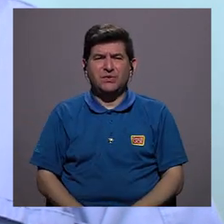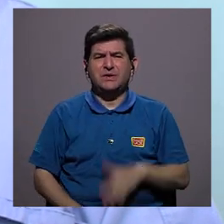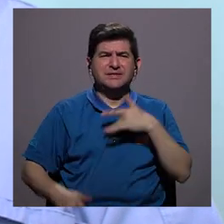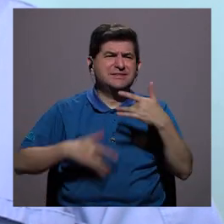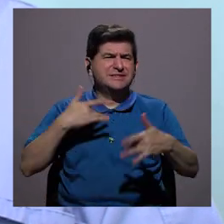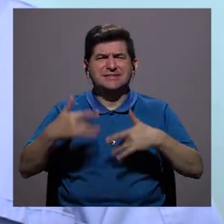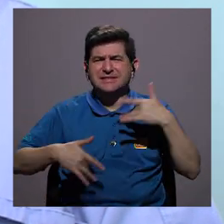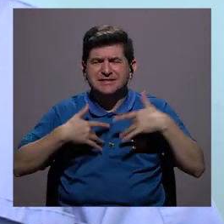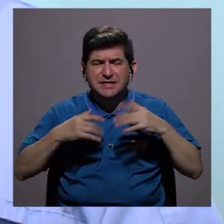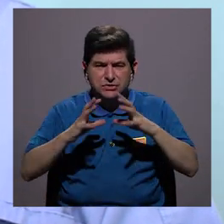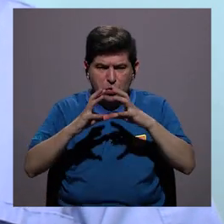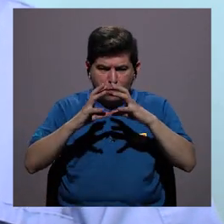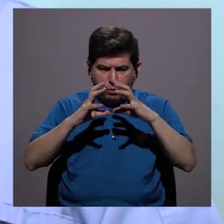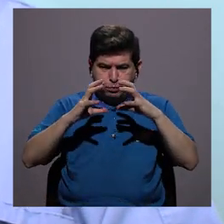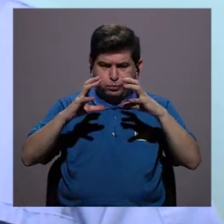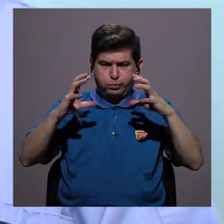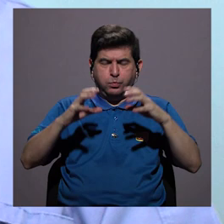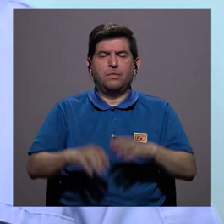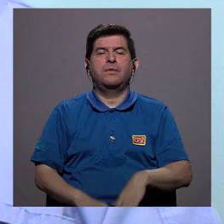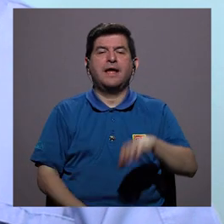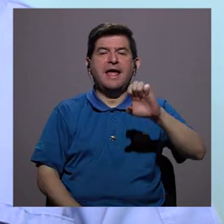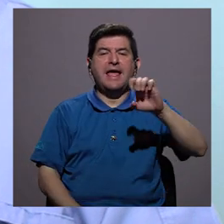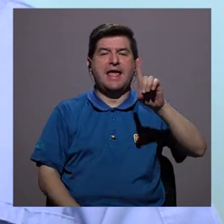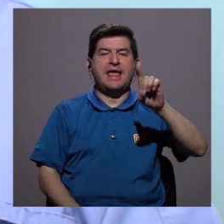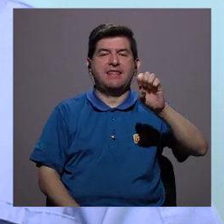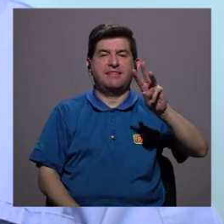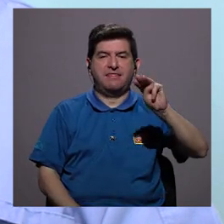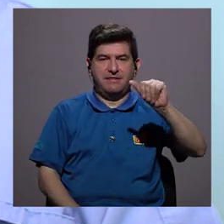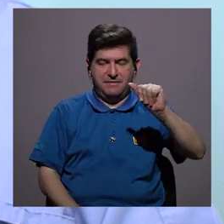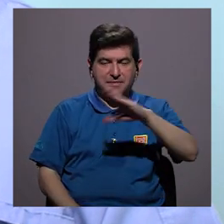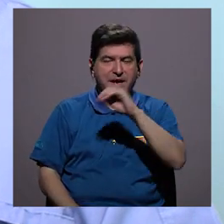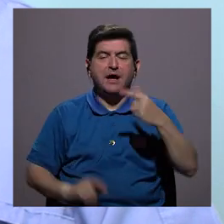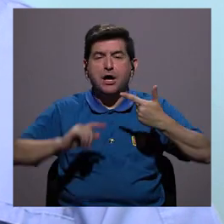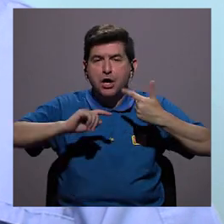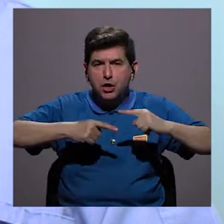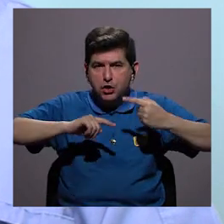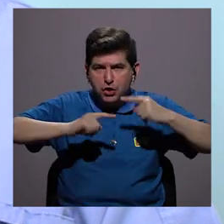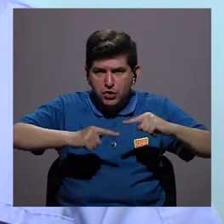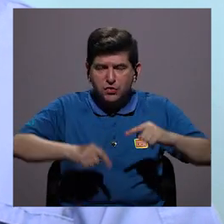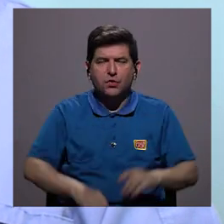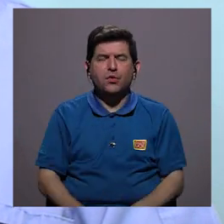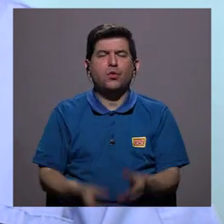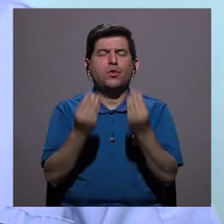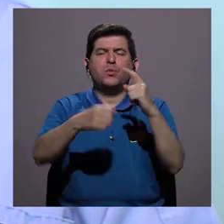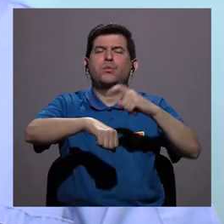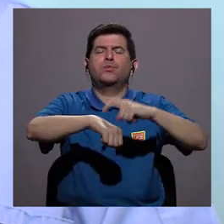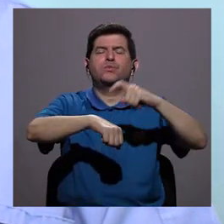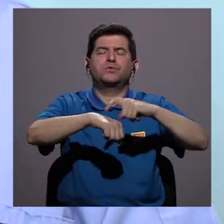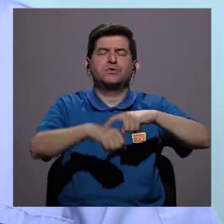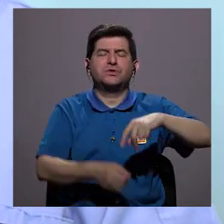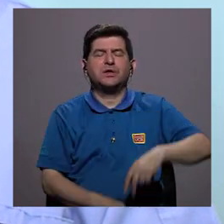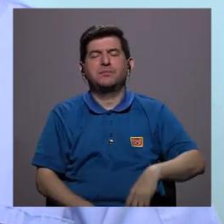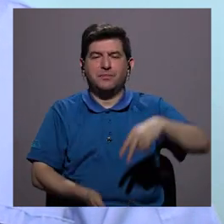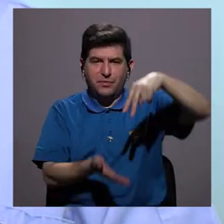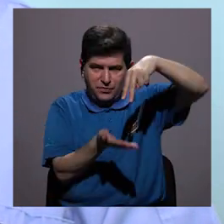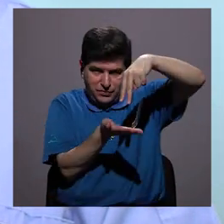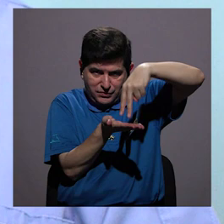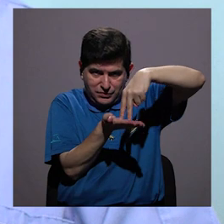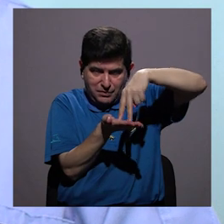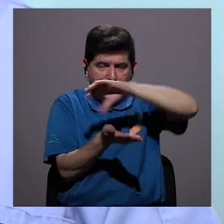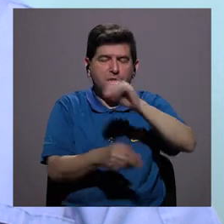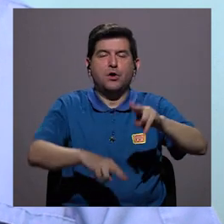adormecimientos, hinchazón o edema de las piernas y dolor, sobre todo al estar mucho rato de pie o mucho rato